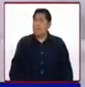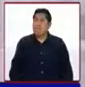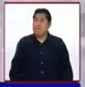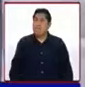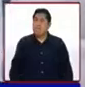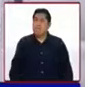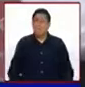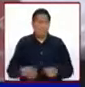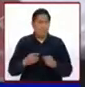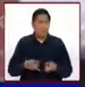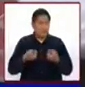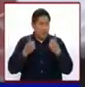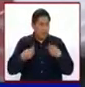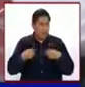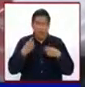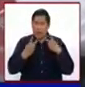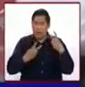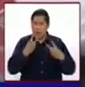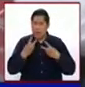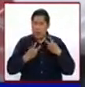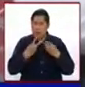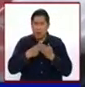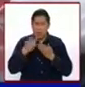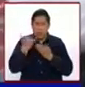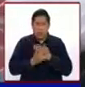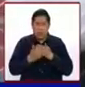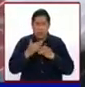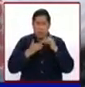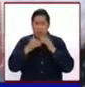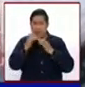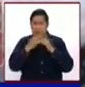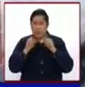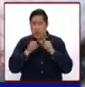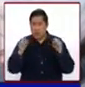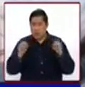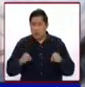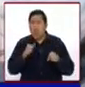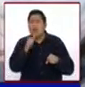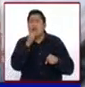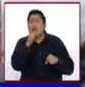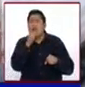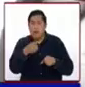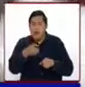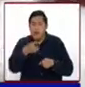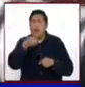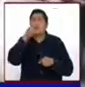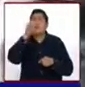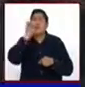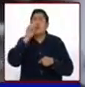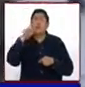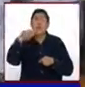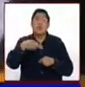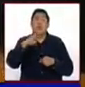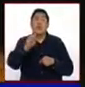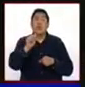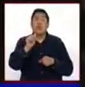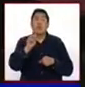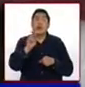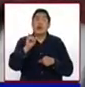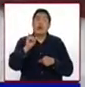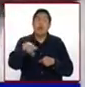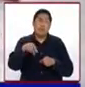En esta ocasión hemos venido a visitar lo que es el proyecto Construcción de Sistema de Agua Potable, Huaripampa. Lo que hace